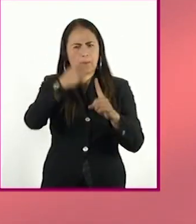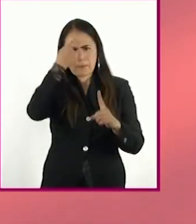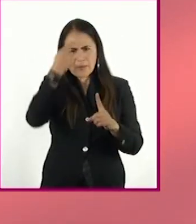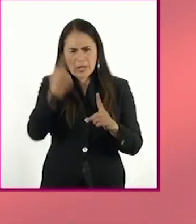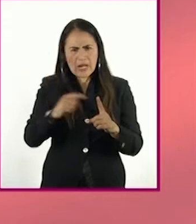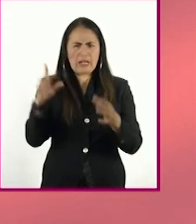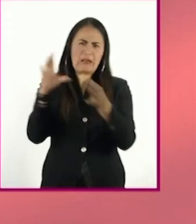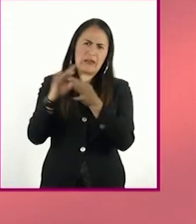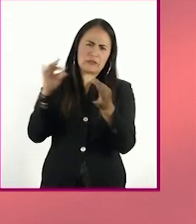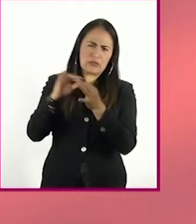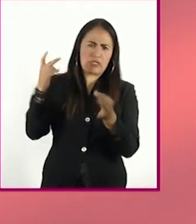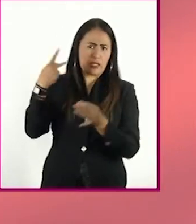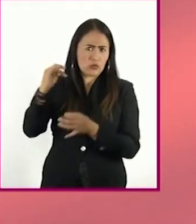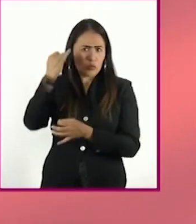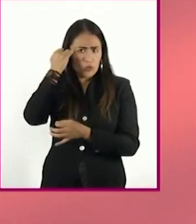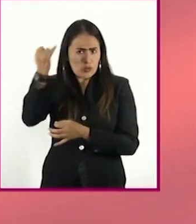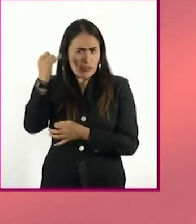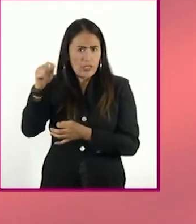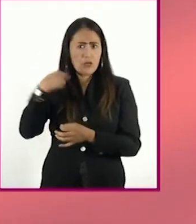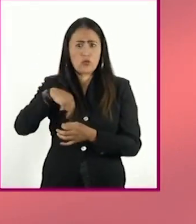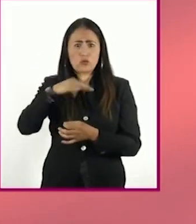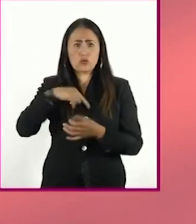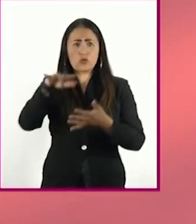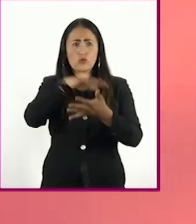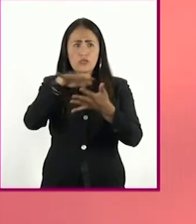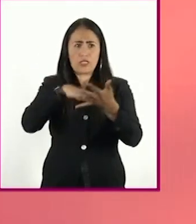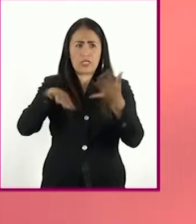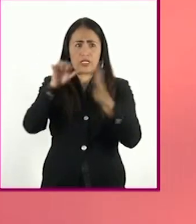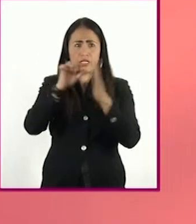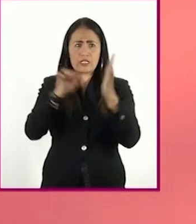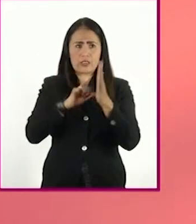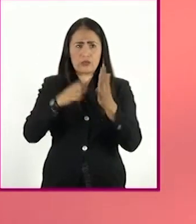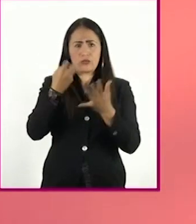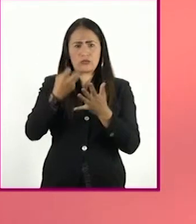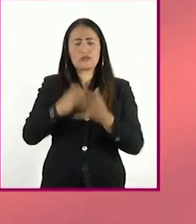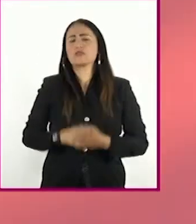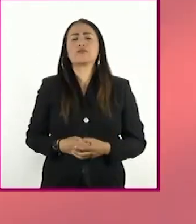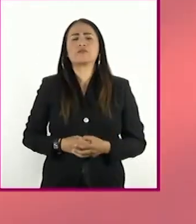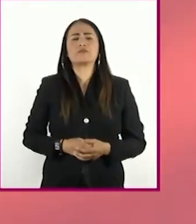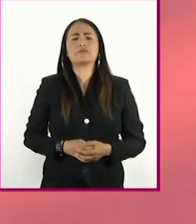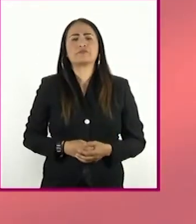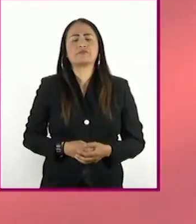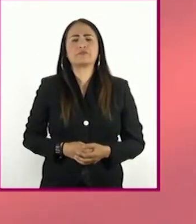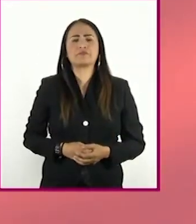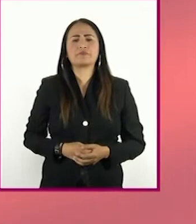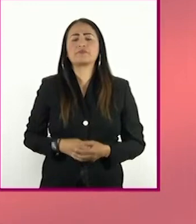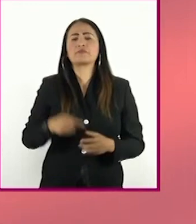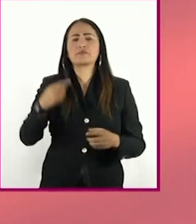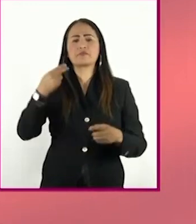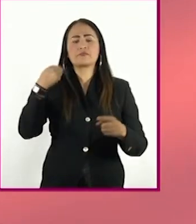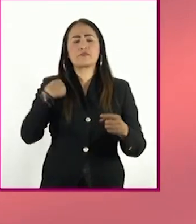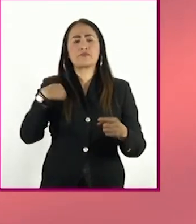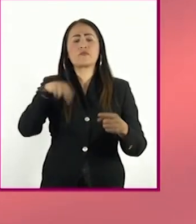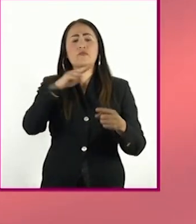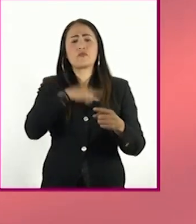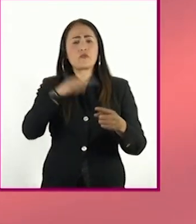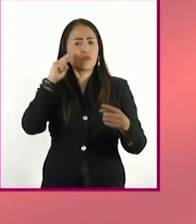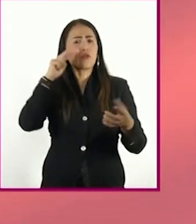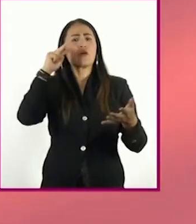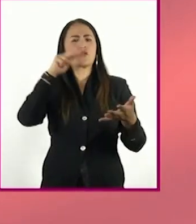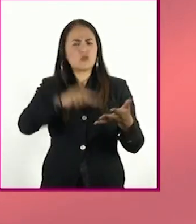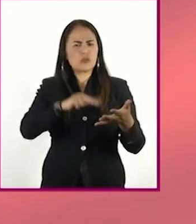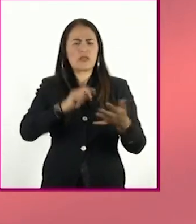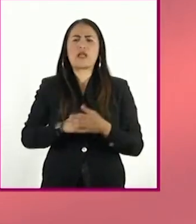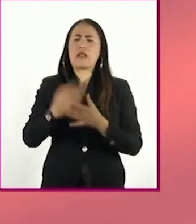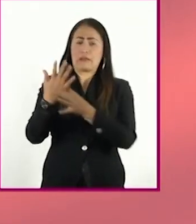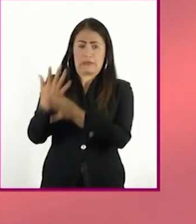argumento y la postura del autor al leer artículos de opinión. Es decir, en particular, veremos cómo detectar la postura